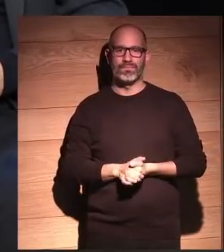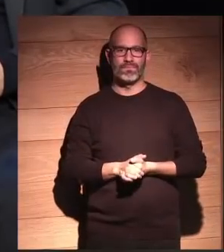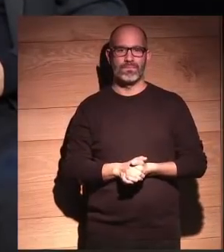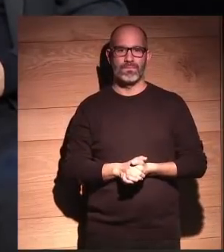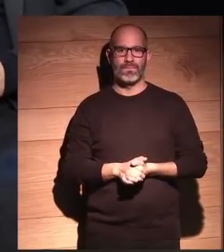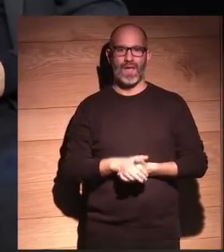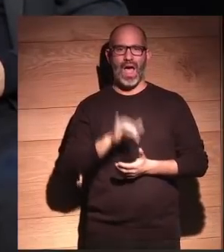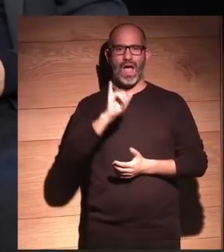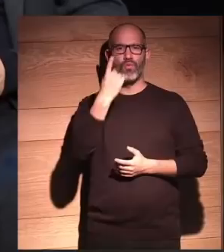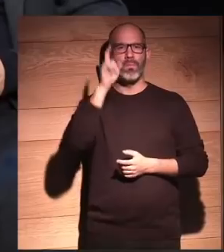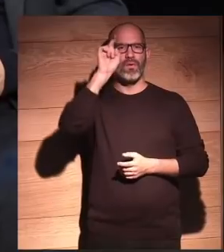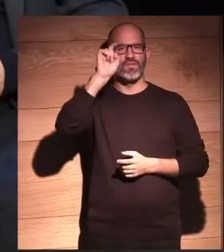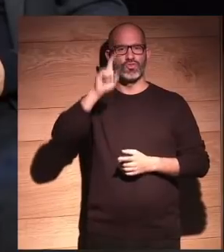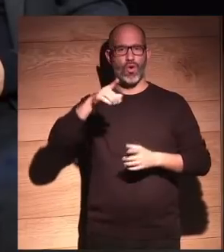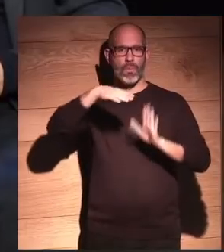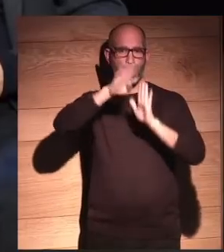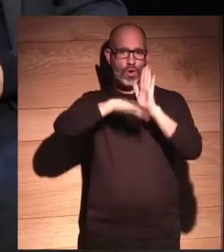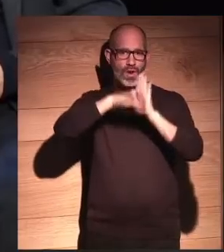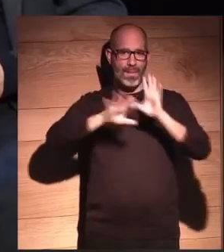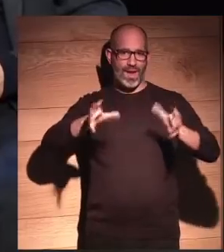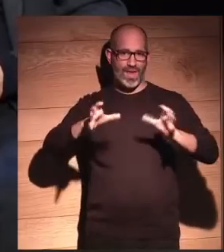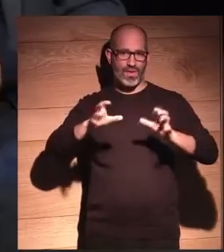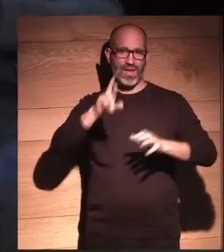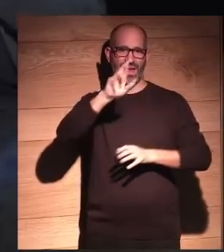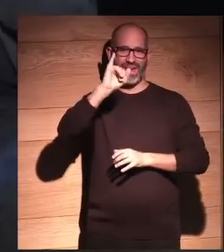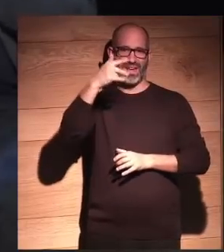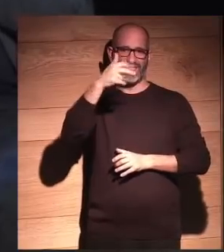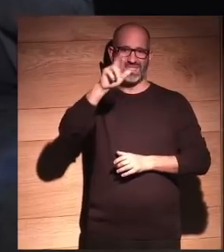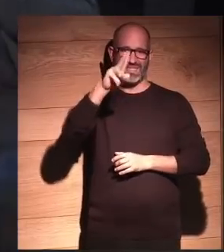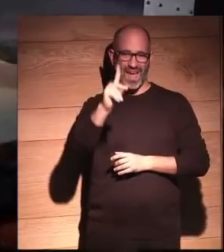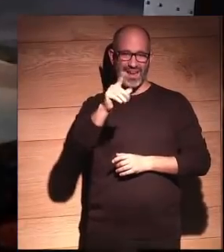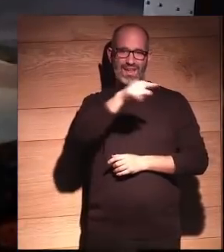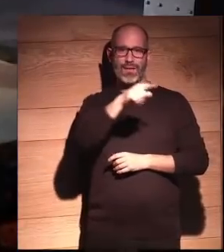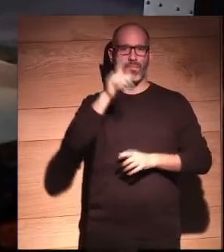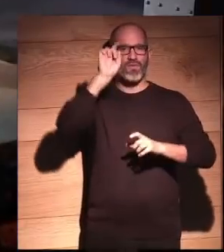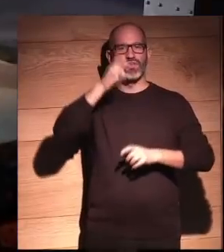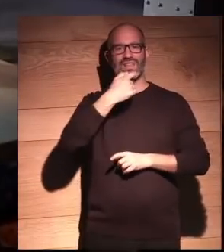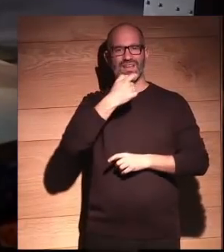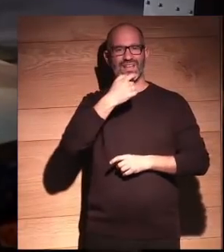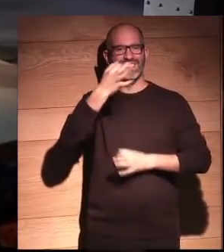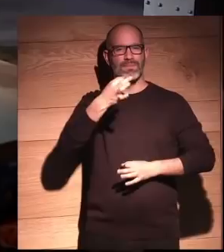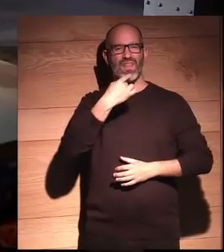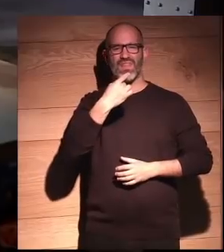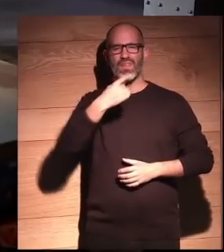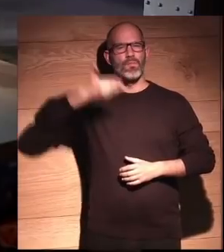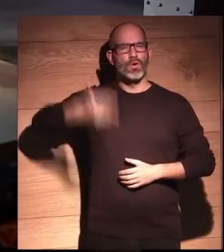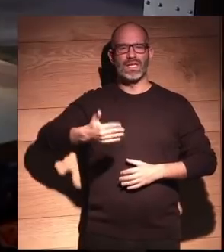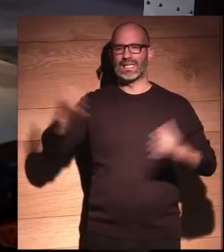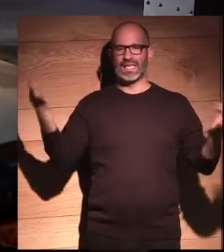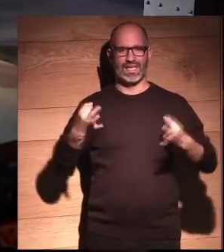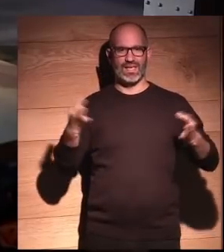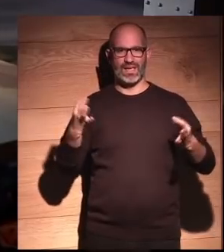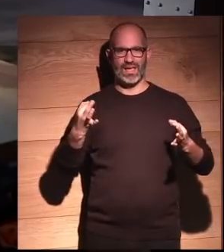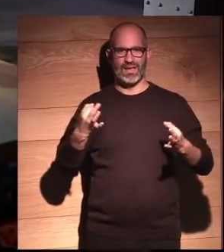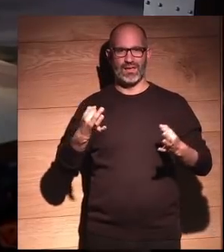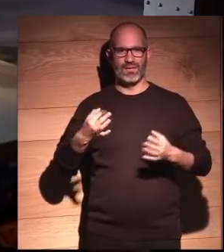Hay un profesor en nuestro programa, Richard Vaughan, profesor de inglés, que siempre dice que lo importante no